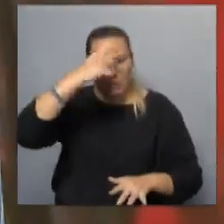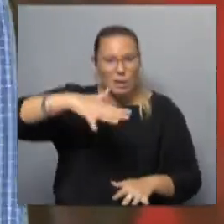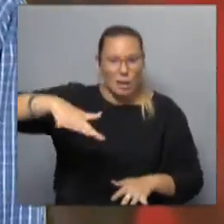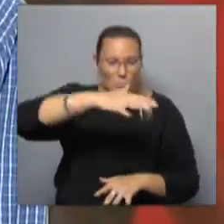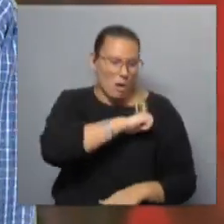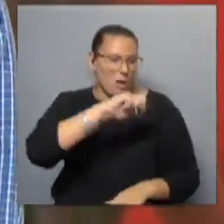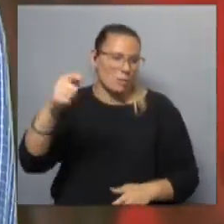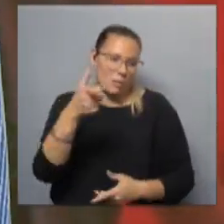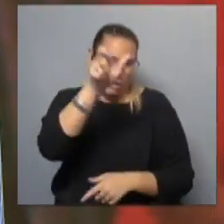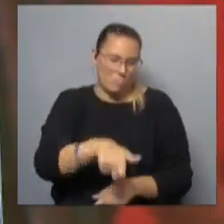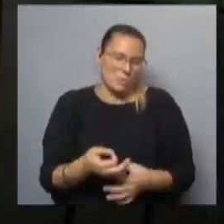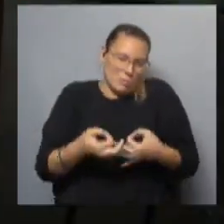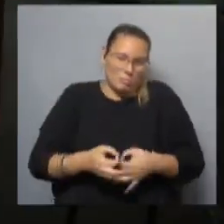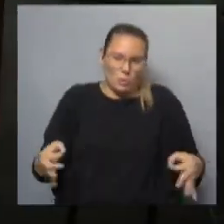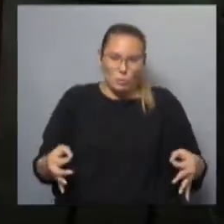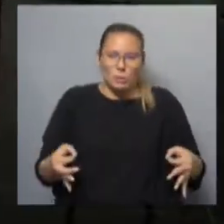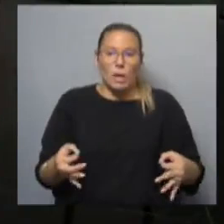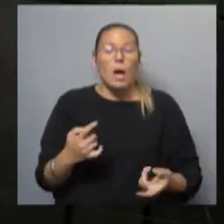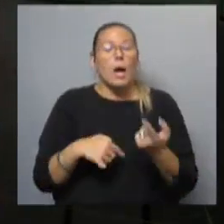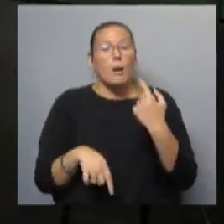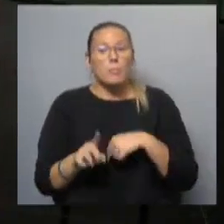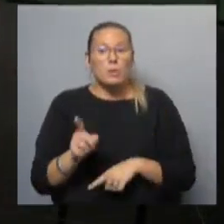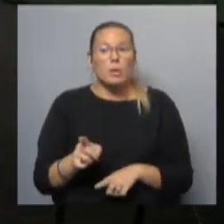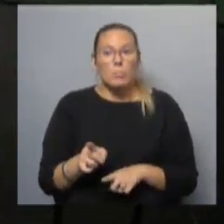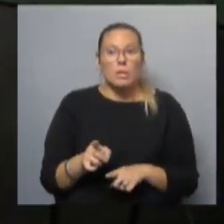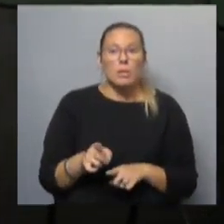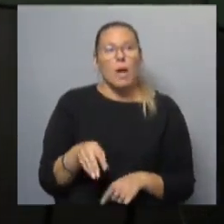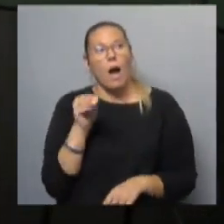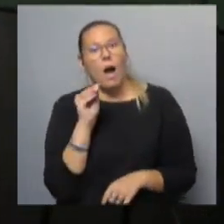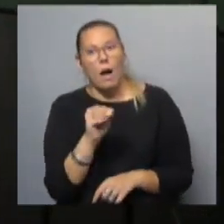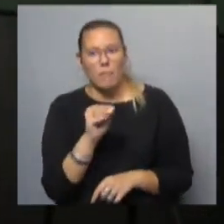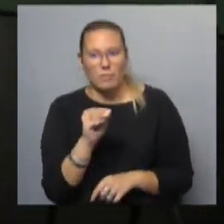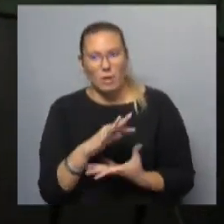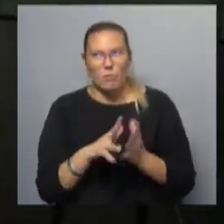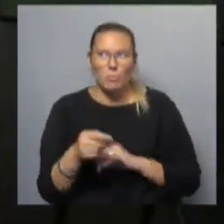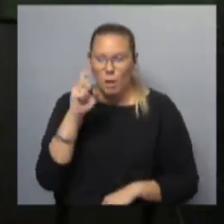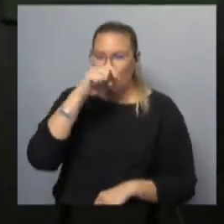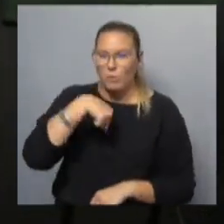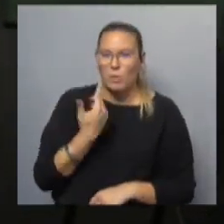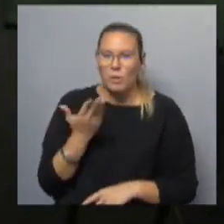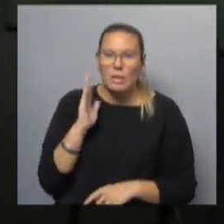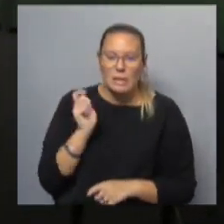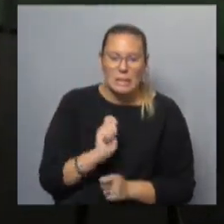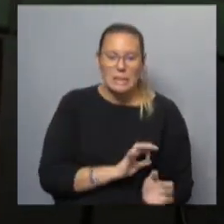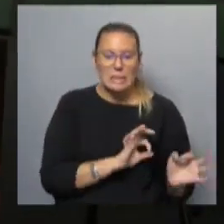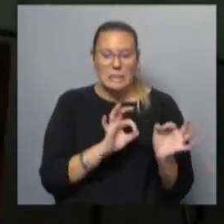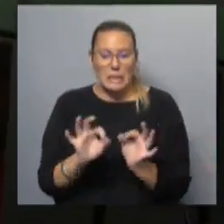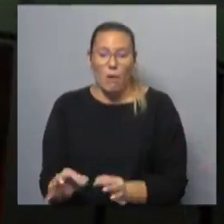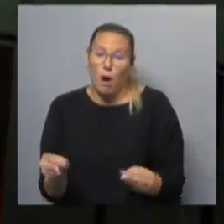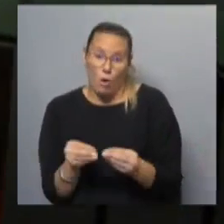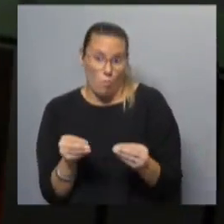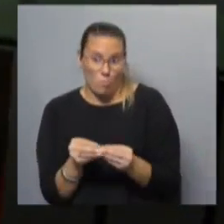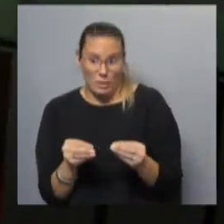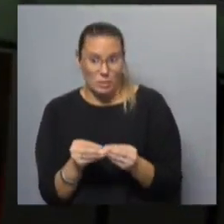Valleja era, digamos, la persona ideal. Pero por otro lado había que mandarle una señal a los que estaban en Montevideo de que quienes desembarcaban eran sus